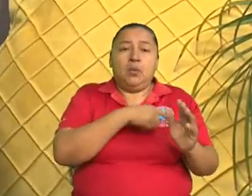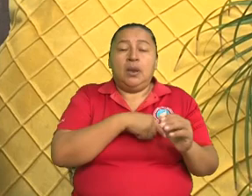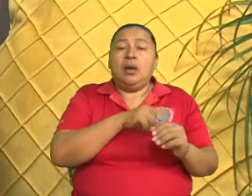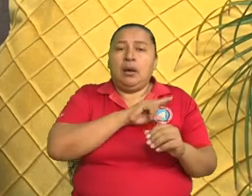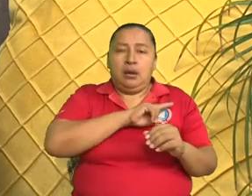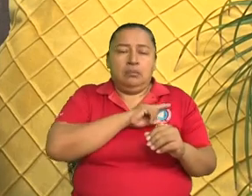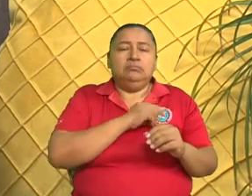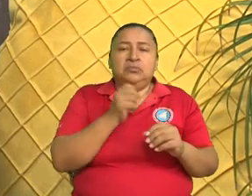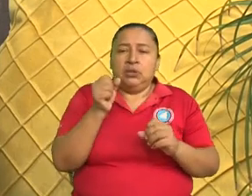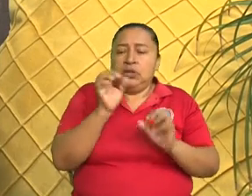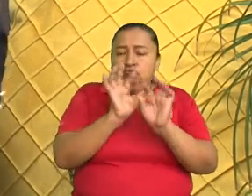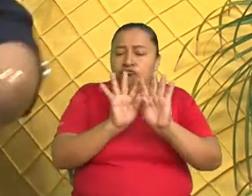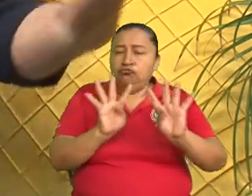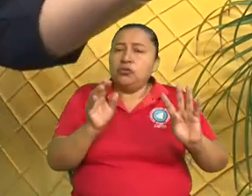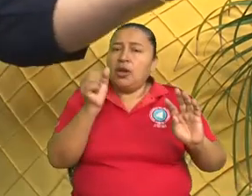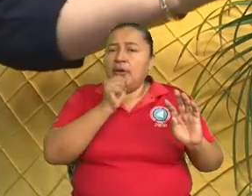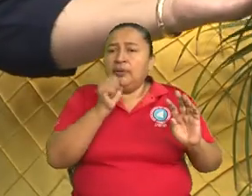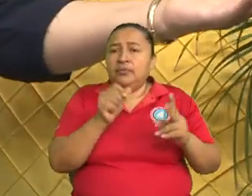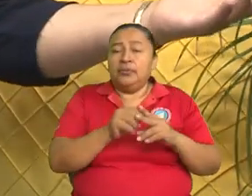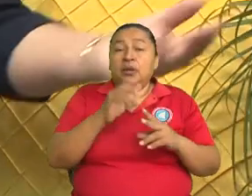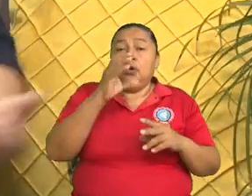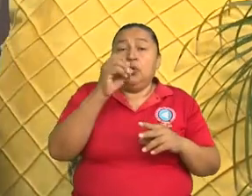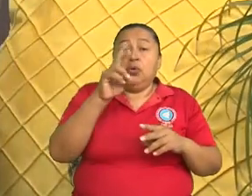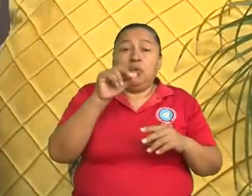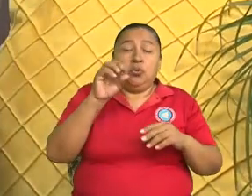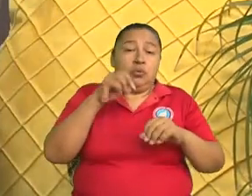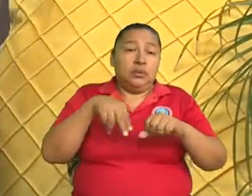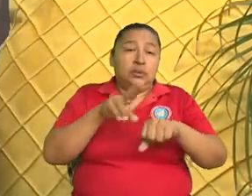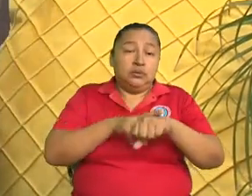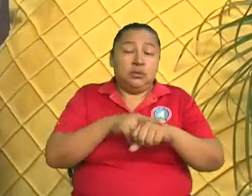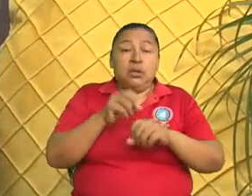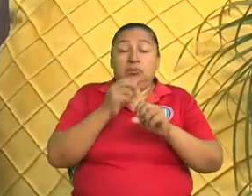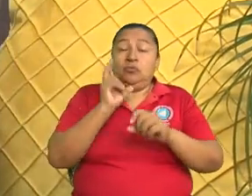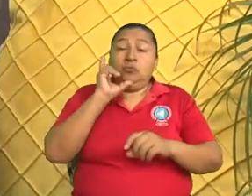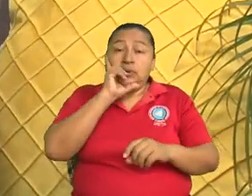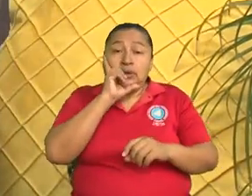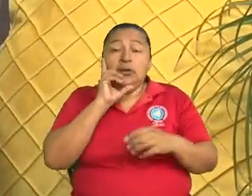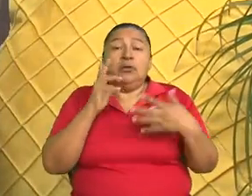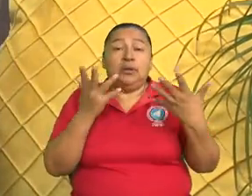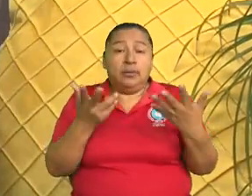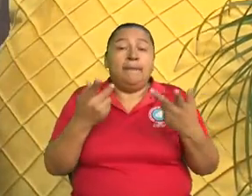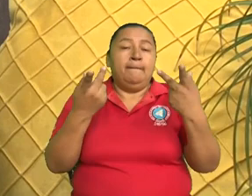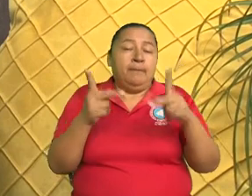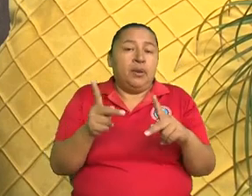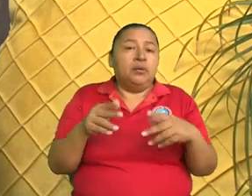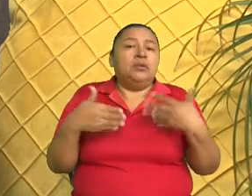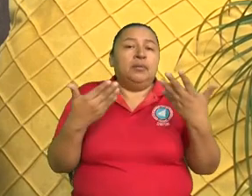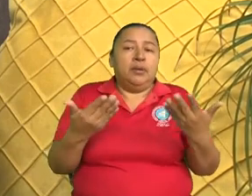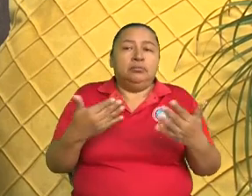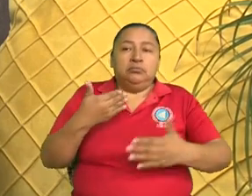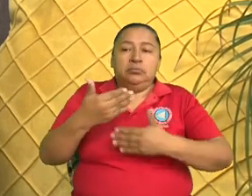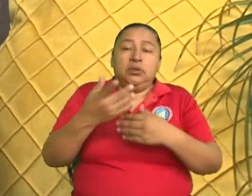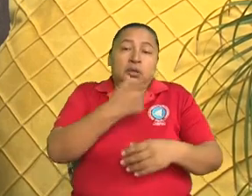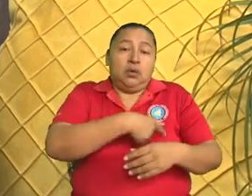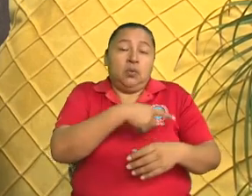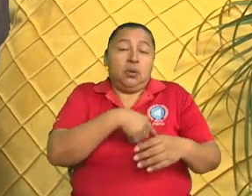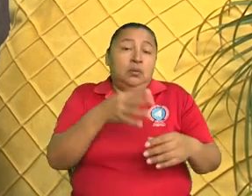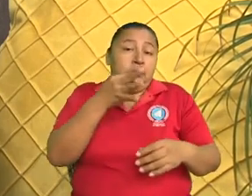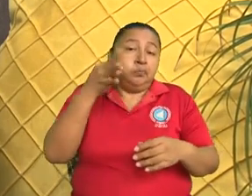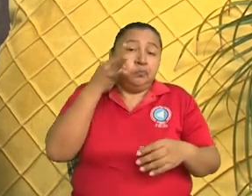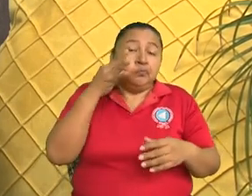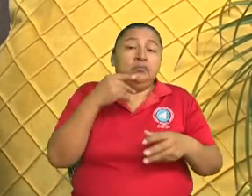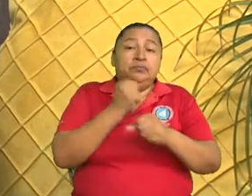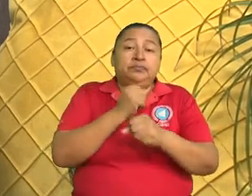municipales. Tenemos el coro nacional Rubén Darío también. Pero además de eso, nos estamos en las escuelas normales.